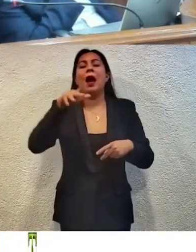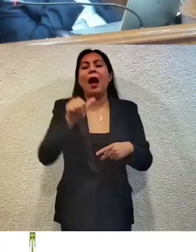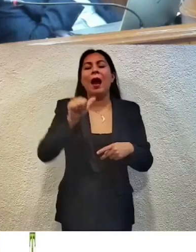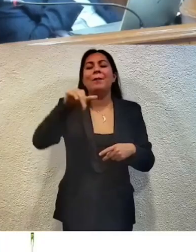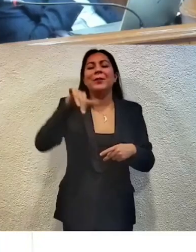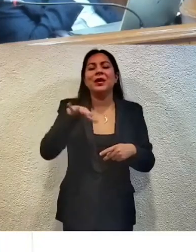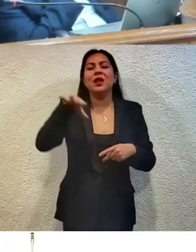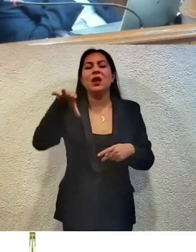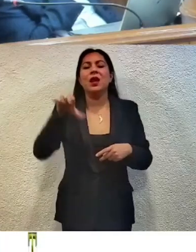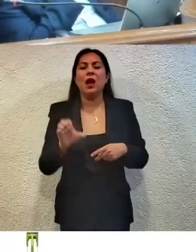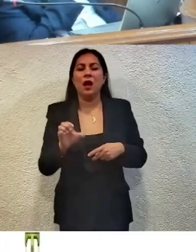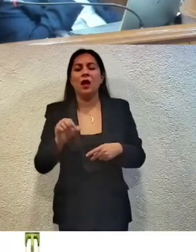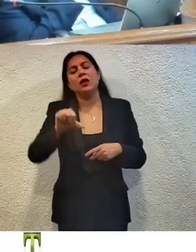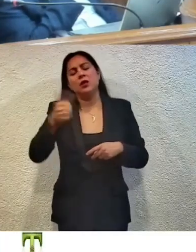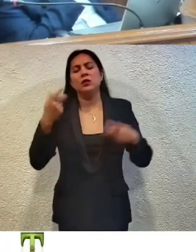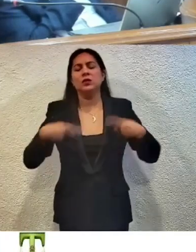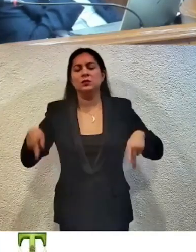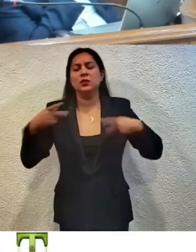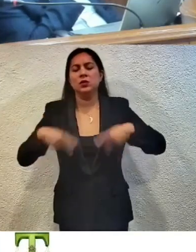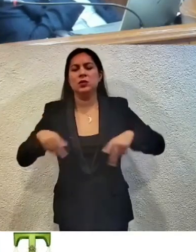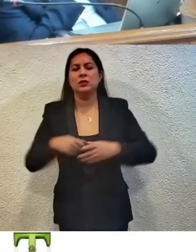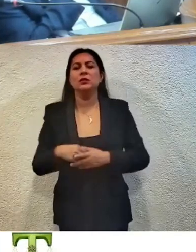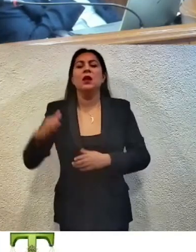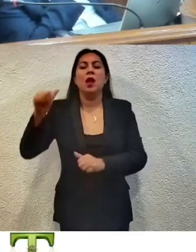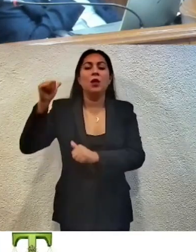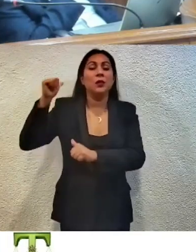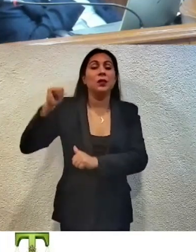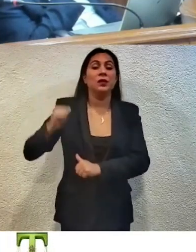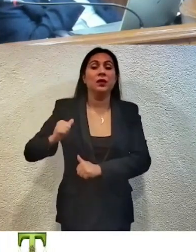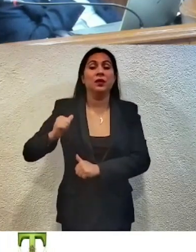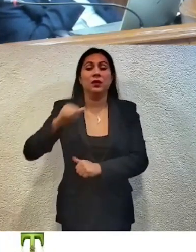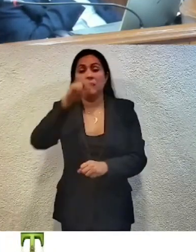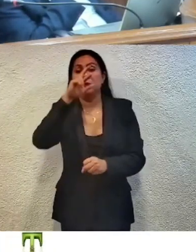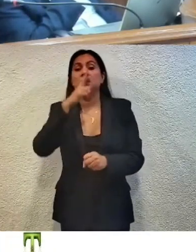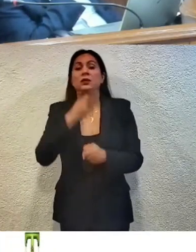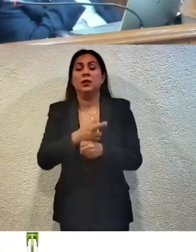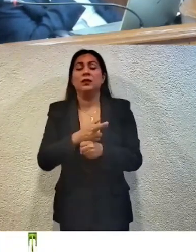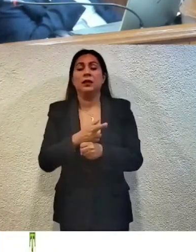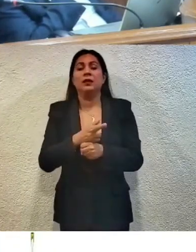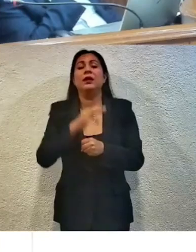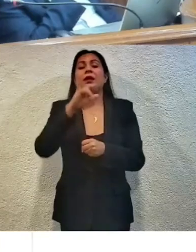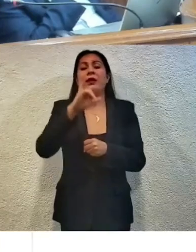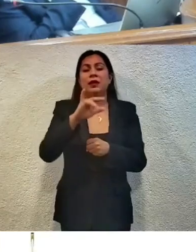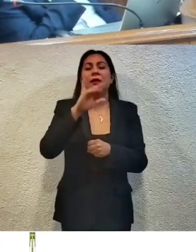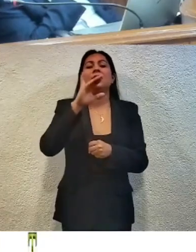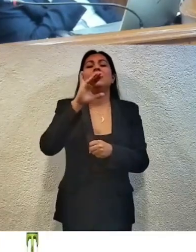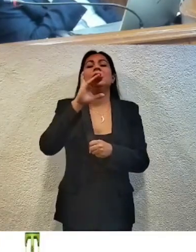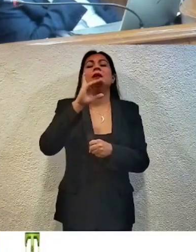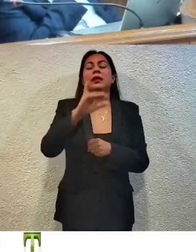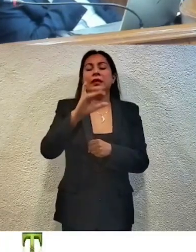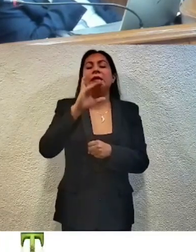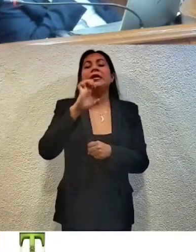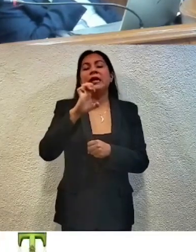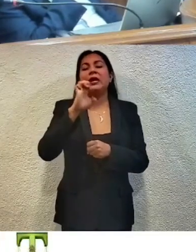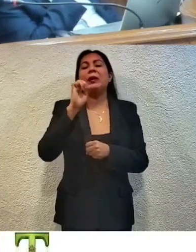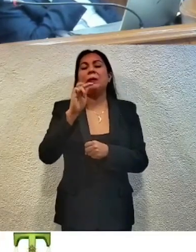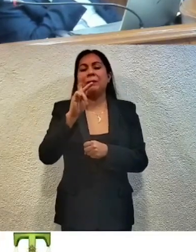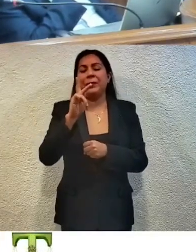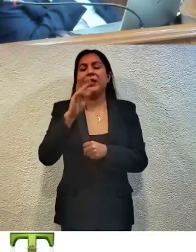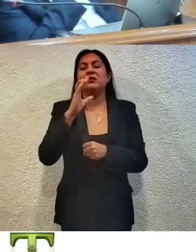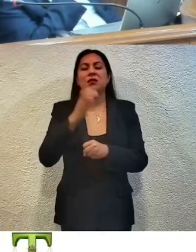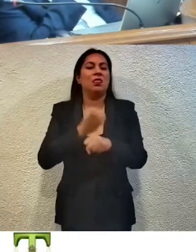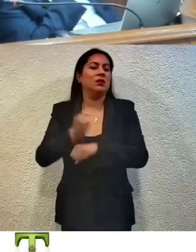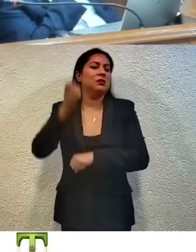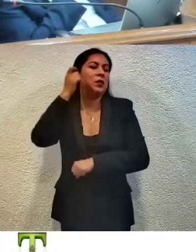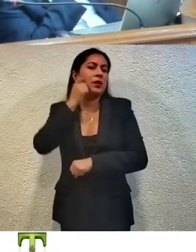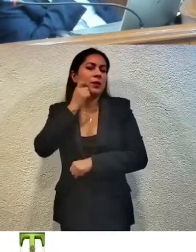Sandoval Ballesteros y otras personas. La autoridad responsable es el Instituto Electoral de Participación Ciudadana del Estado